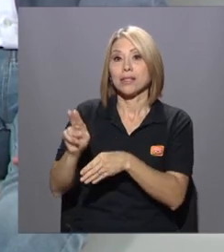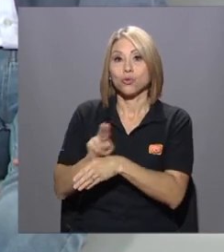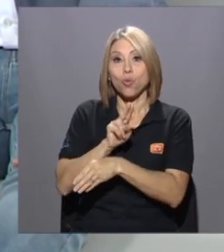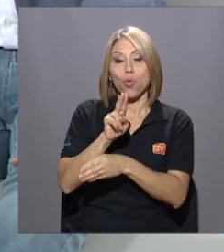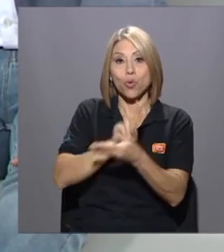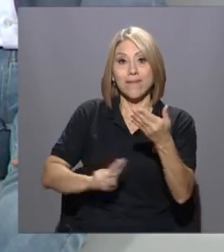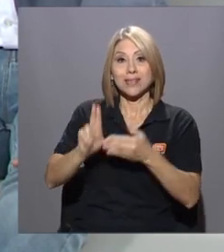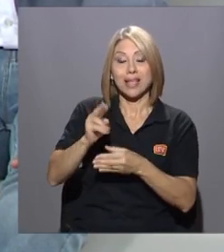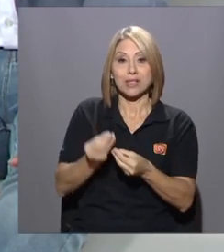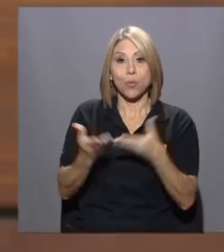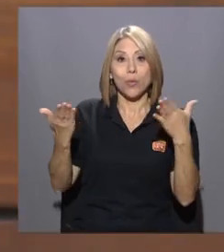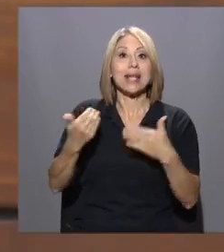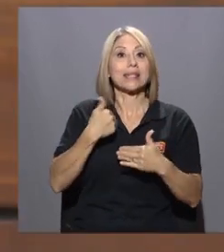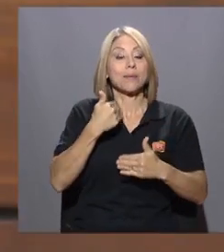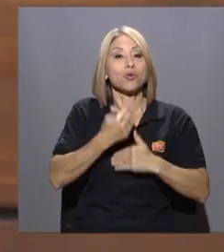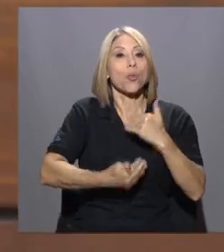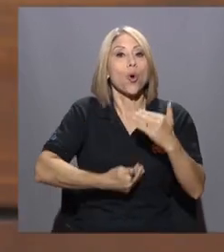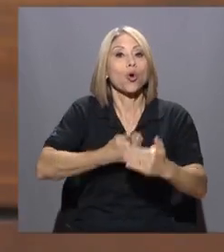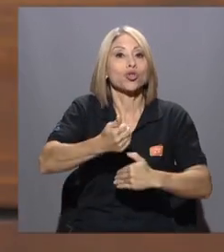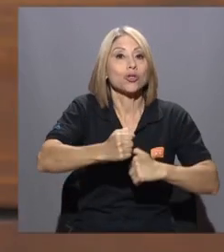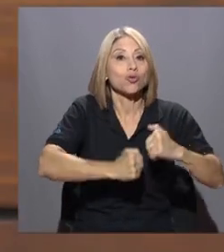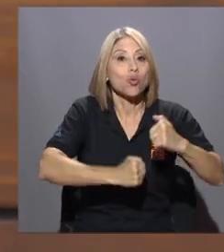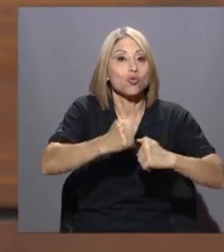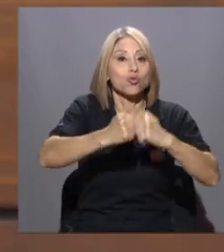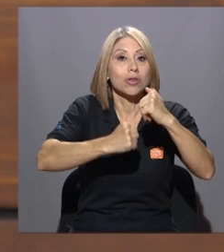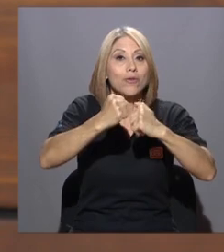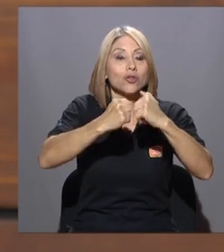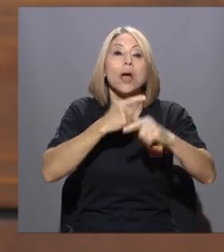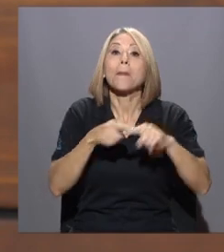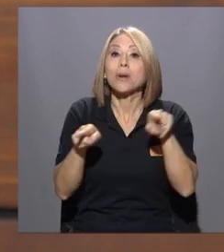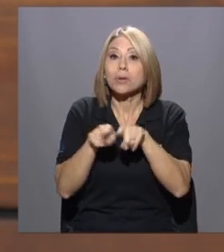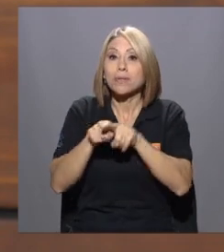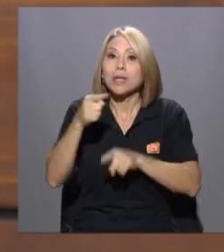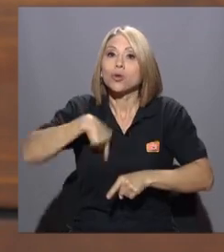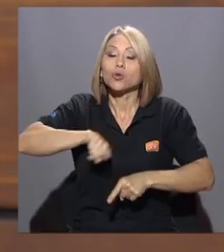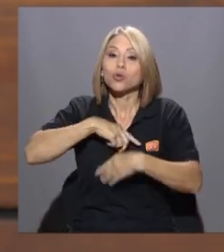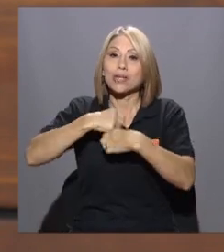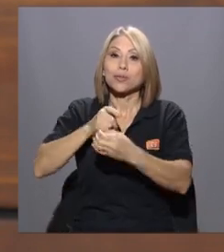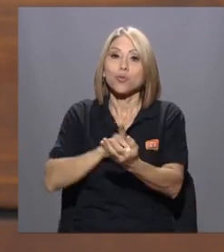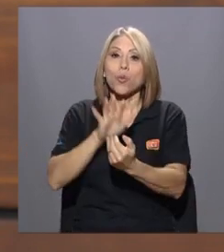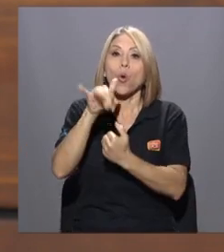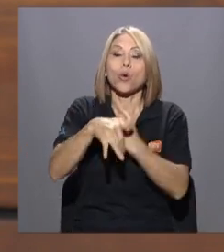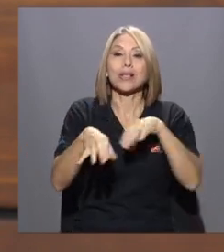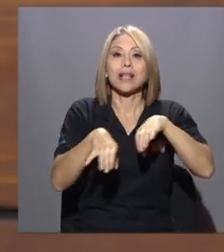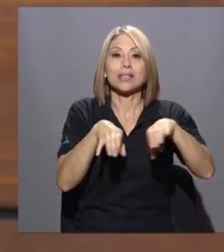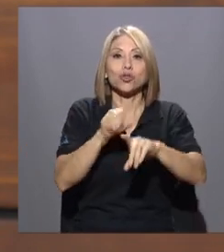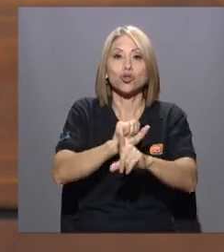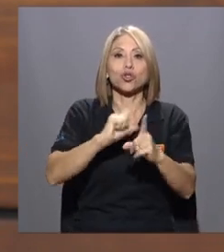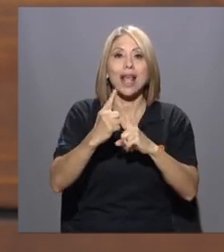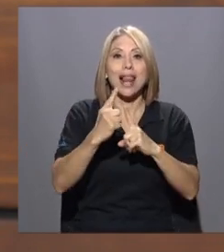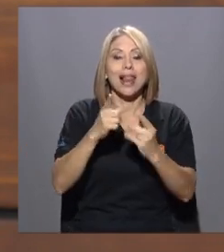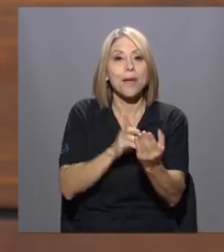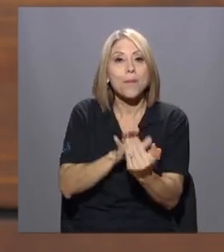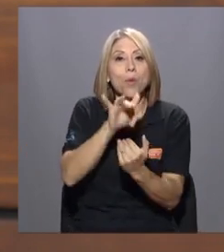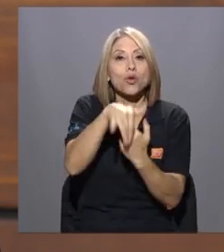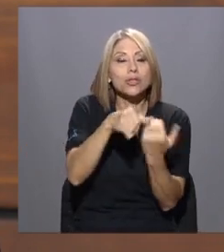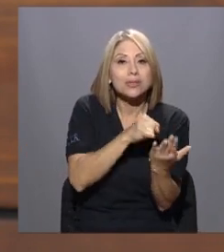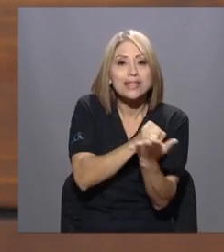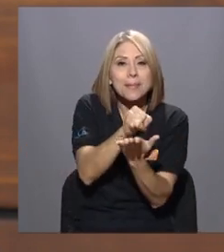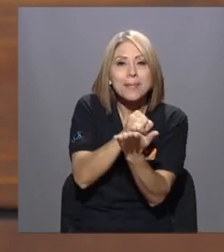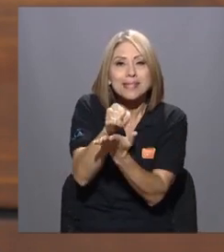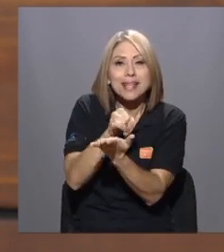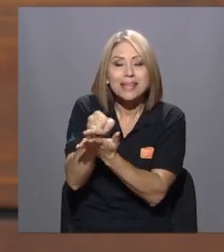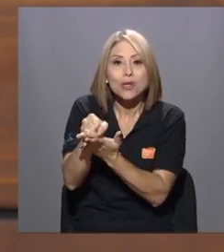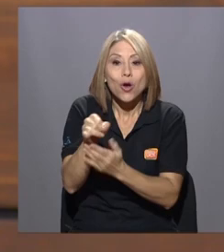procesos, por ejemplo, constructivos, pero también realizamos proyectos de acción social y de investigación. Estos proyectos